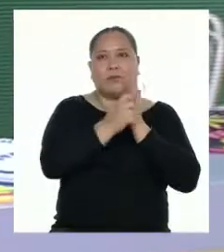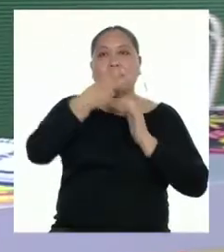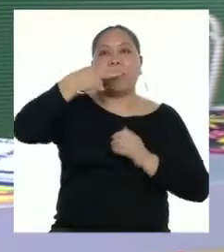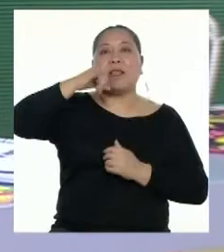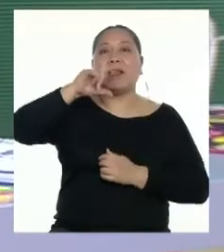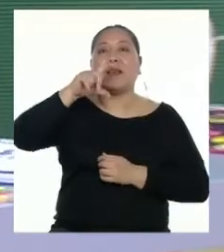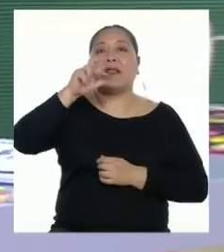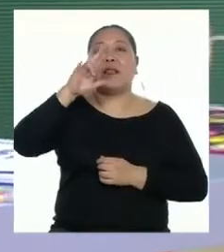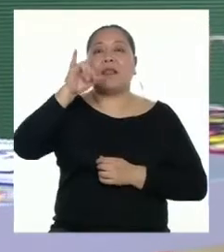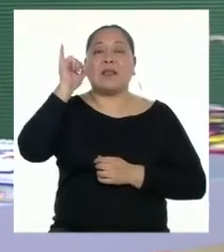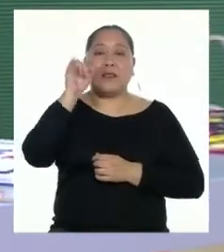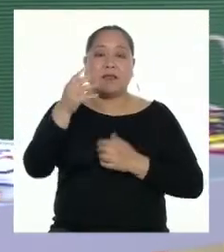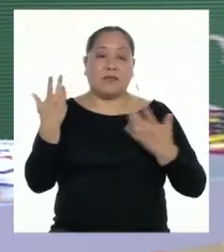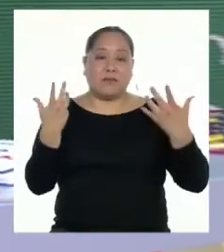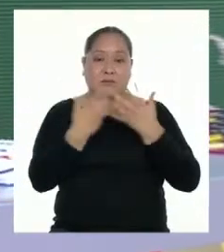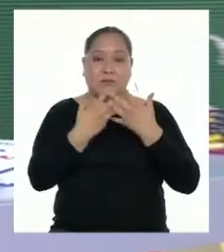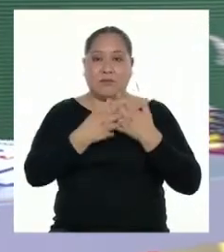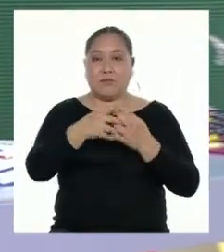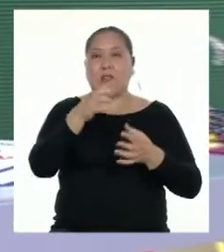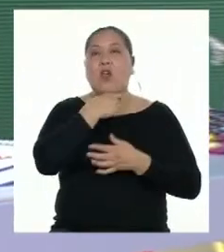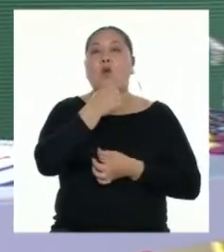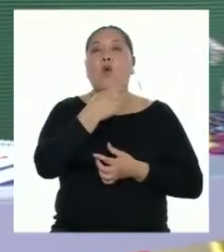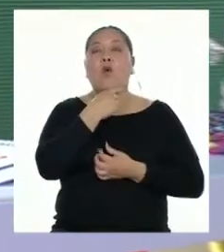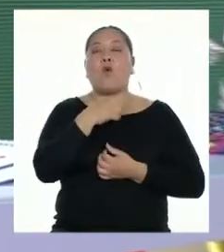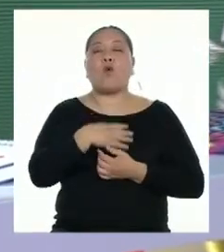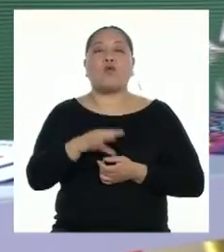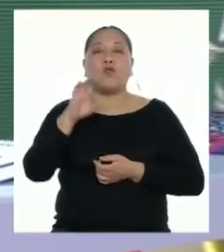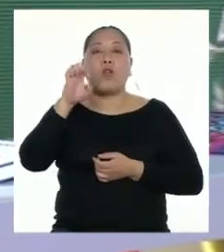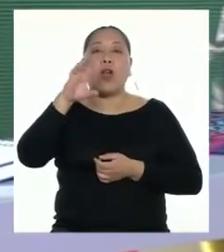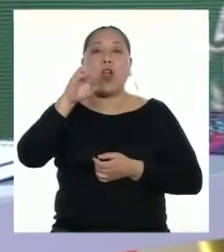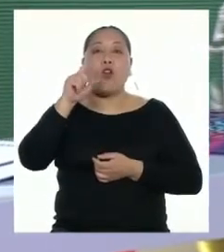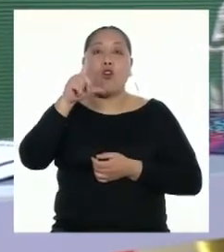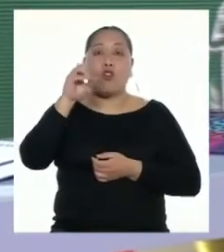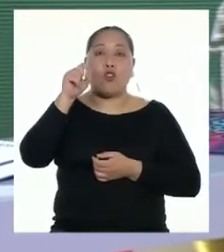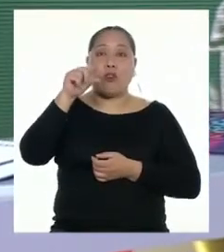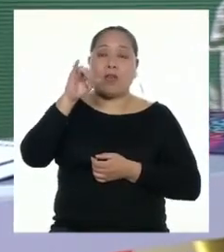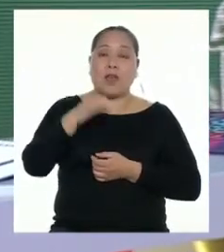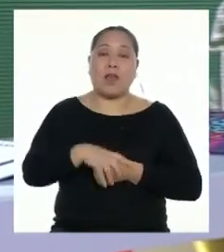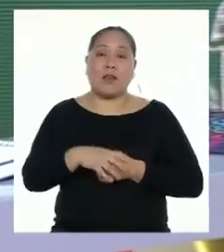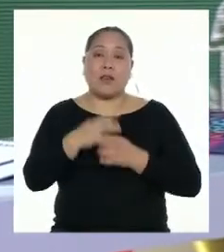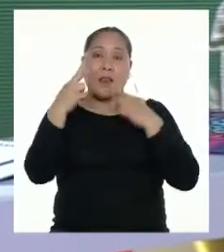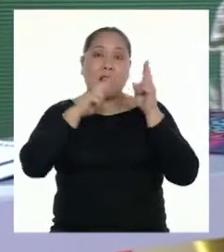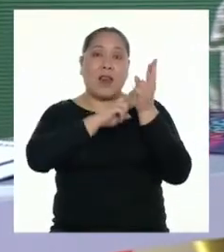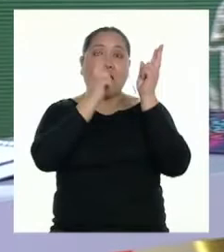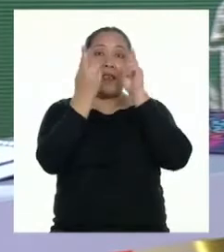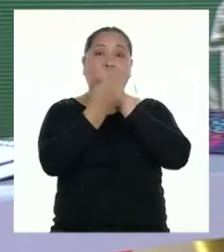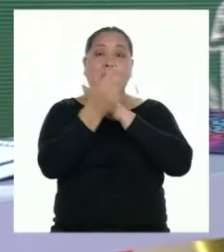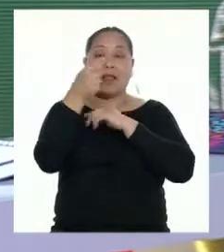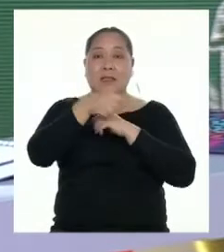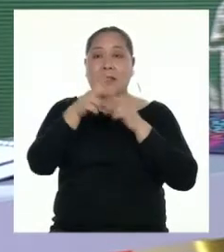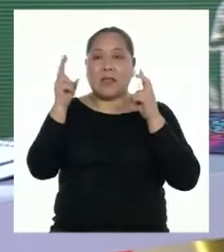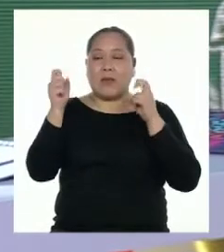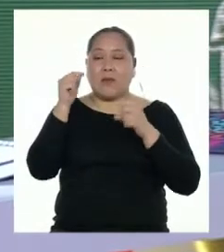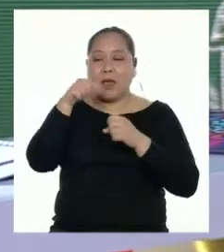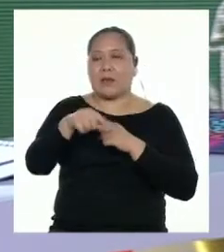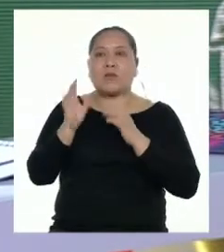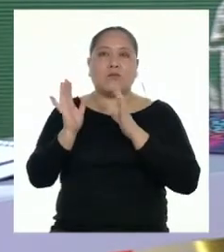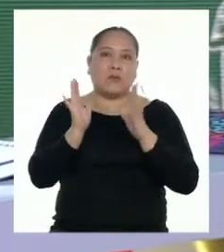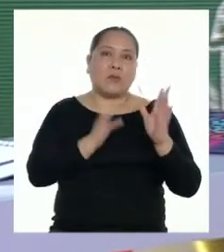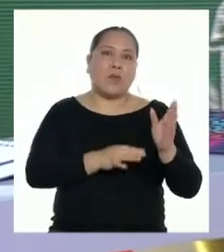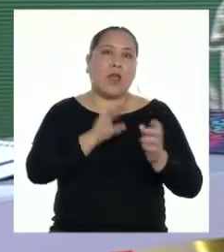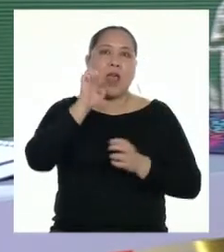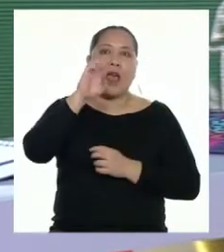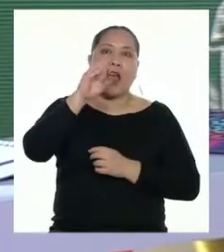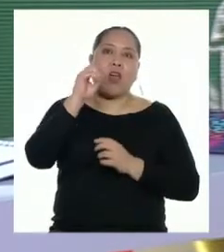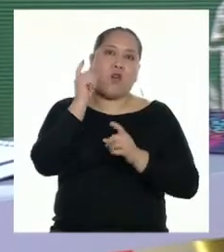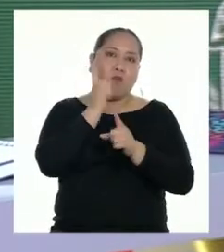Hilary, además, vinculó su gusto por la ecología, por el reciclaje con el tema que fuimos desarrollando sobre la ecoeficiencia. Eso me